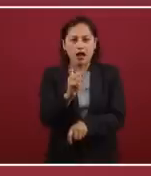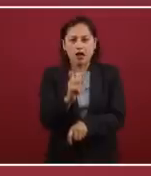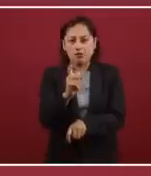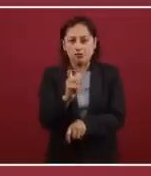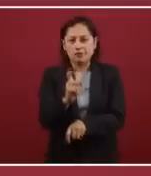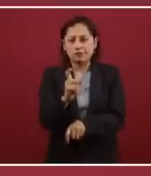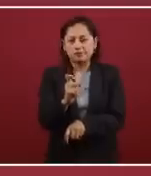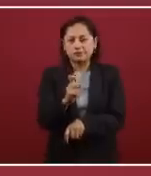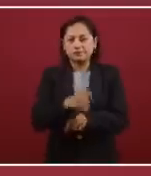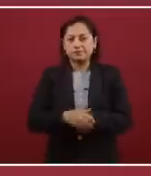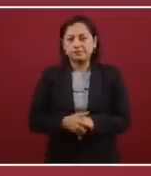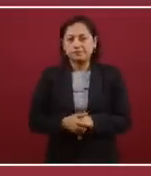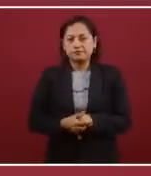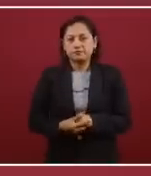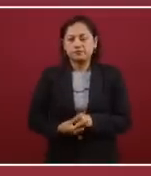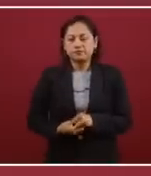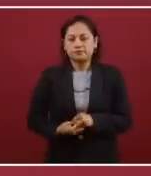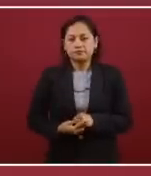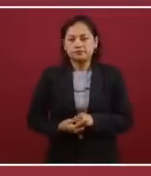no se están dando